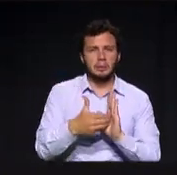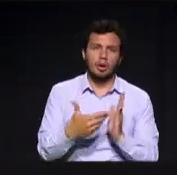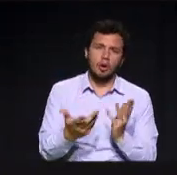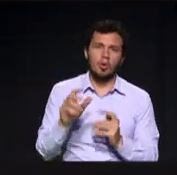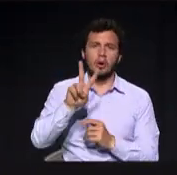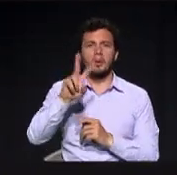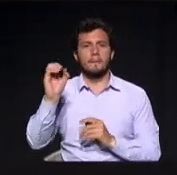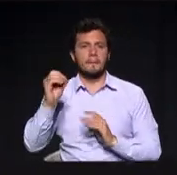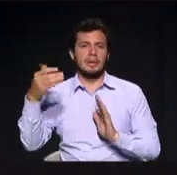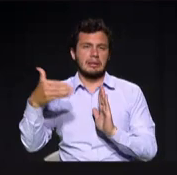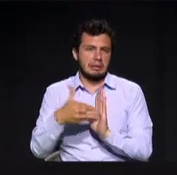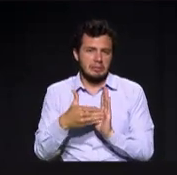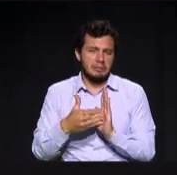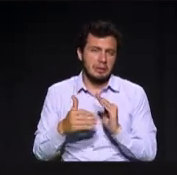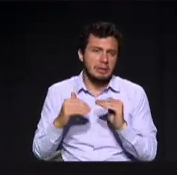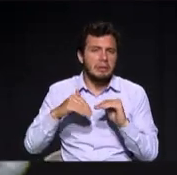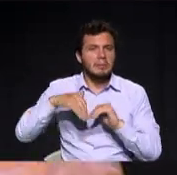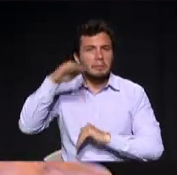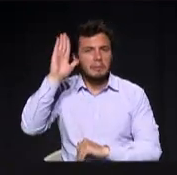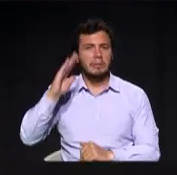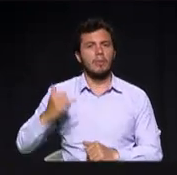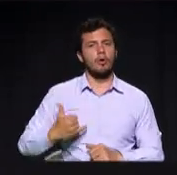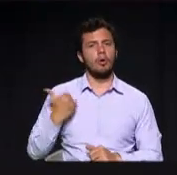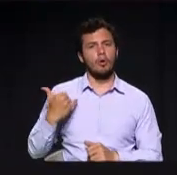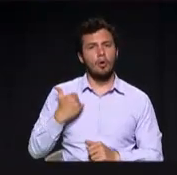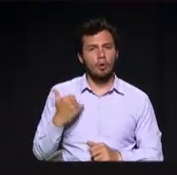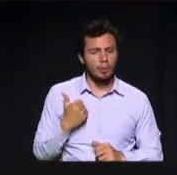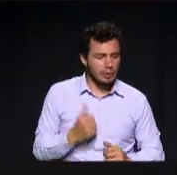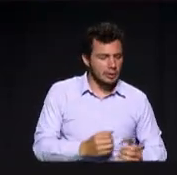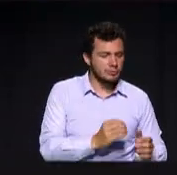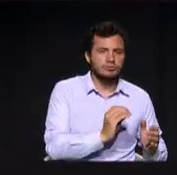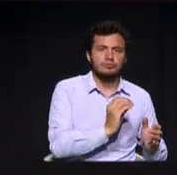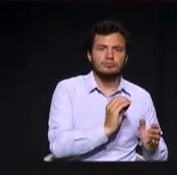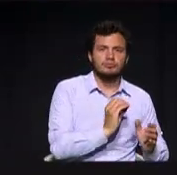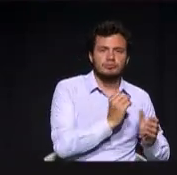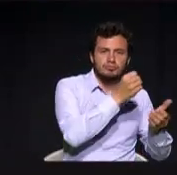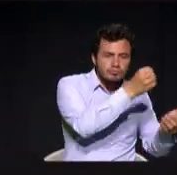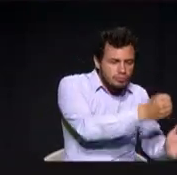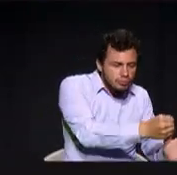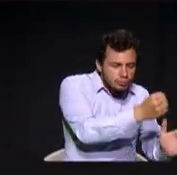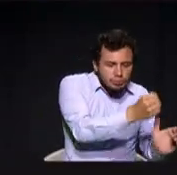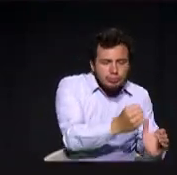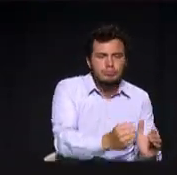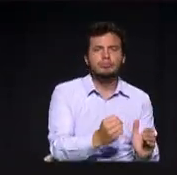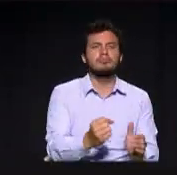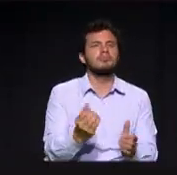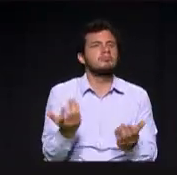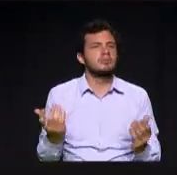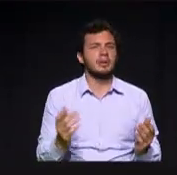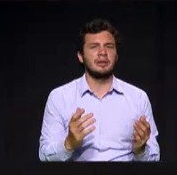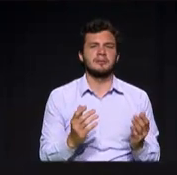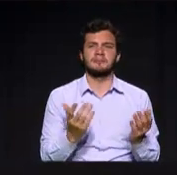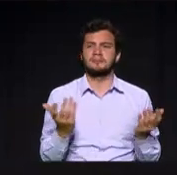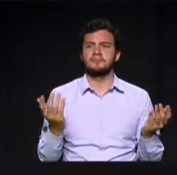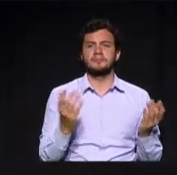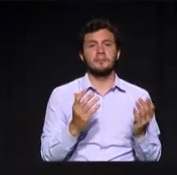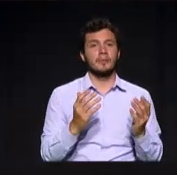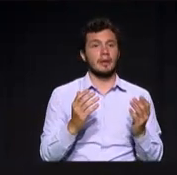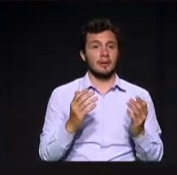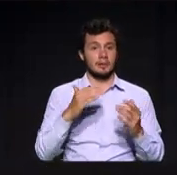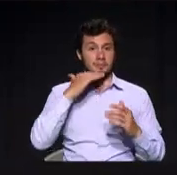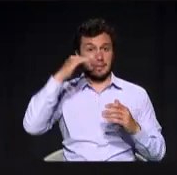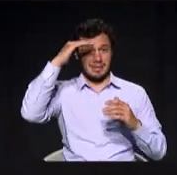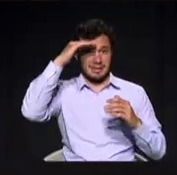mayor jóvenes sembrando en las afueras del valle ahorrar